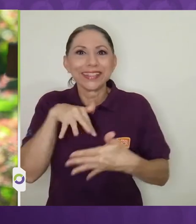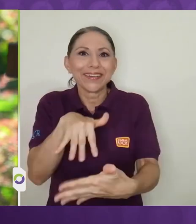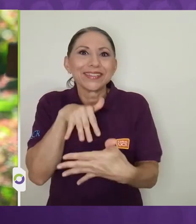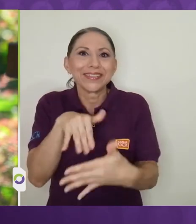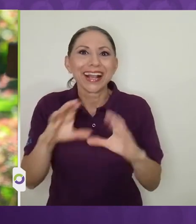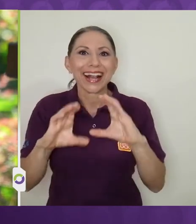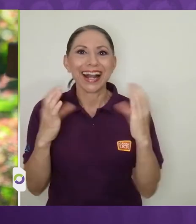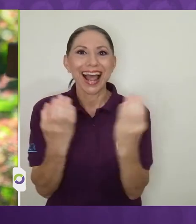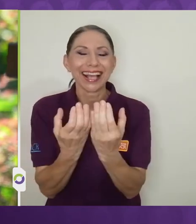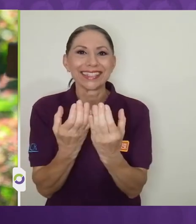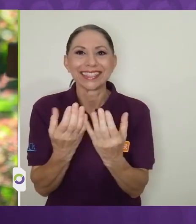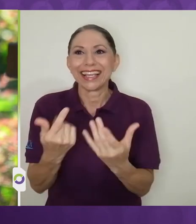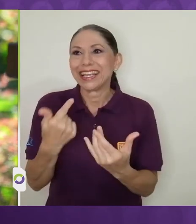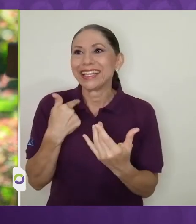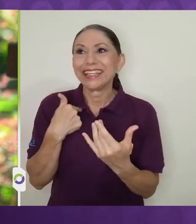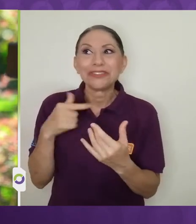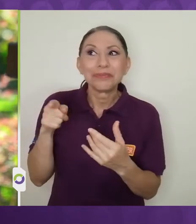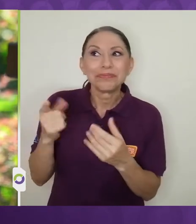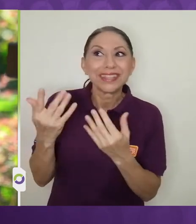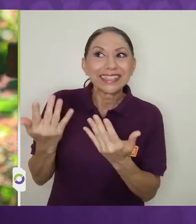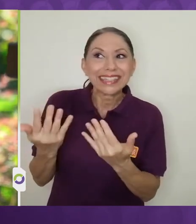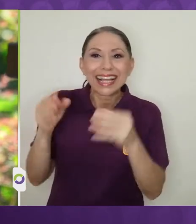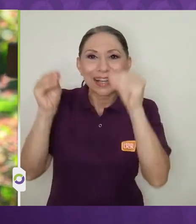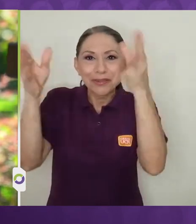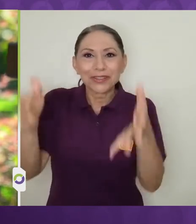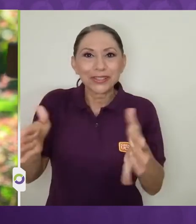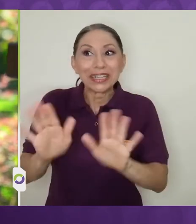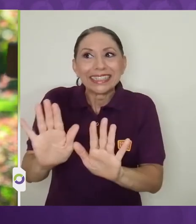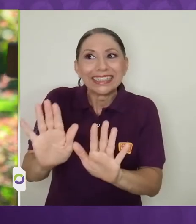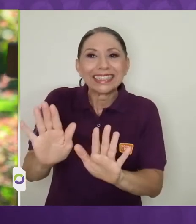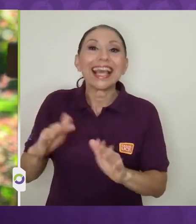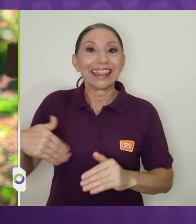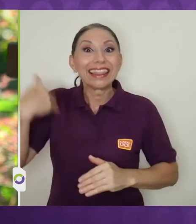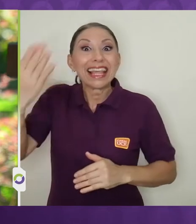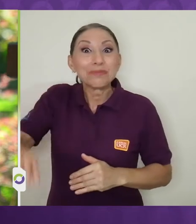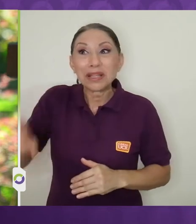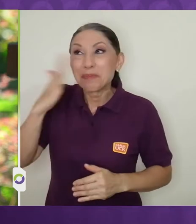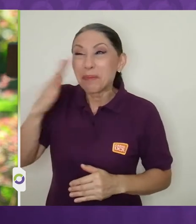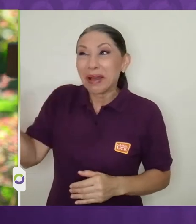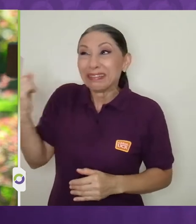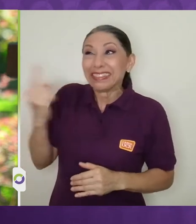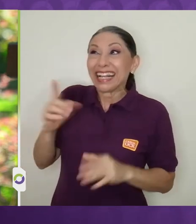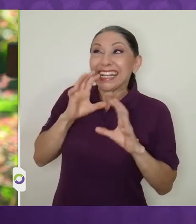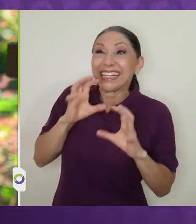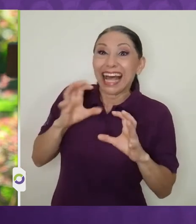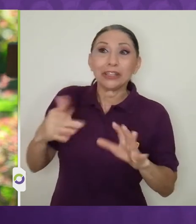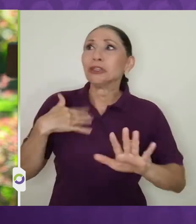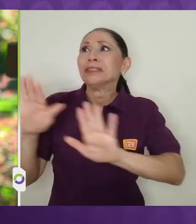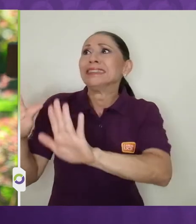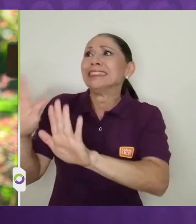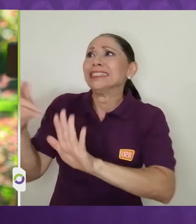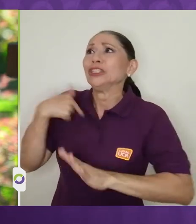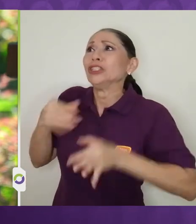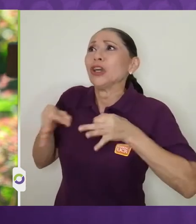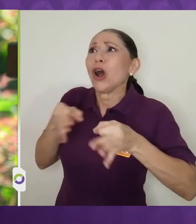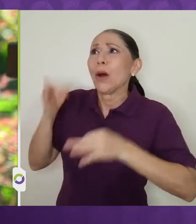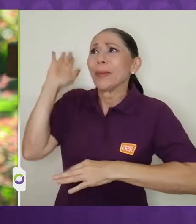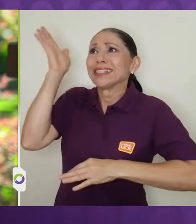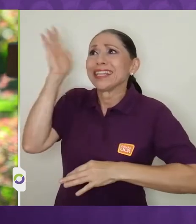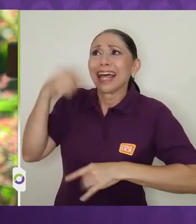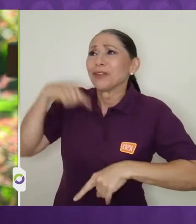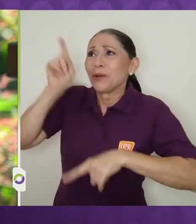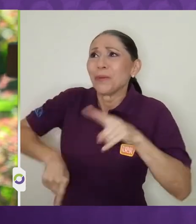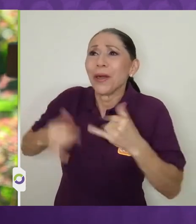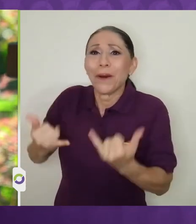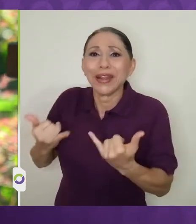tenía como esperando ahí y yo como, ok, ya voy. Y después llegó mi mamá gritando y yo como, no, salga, estoy presentando,